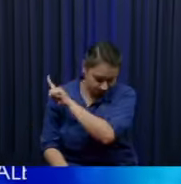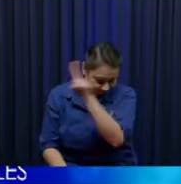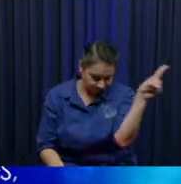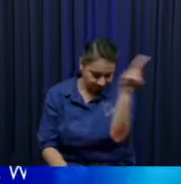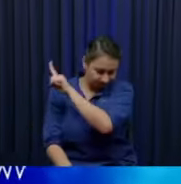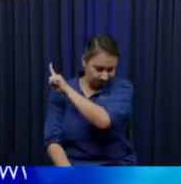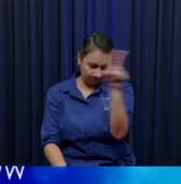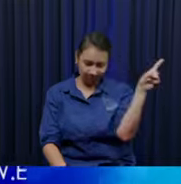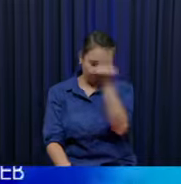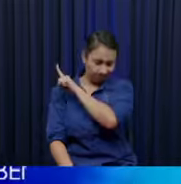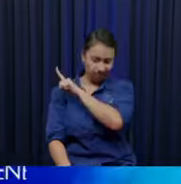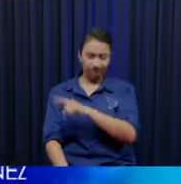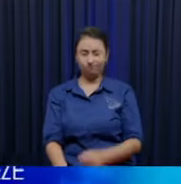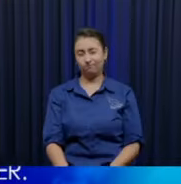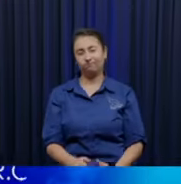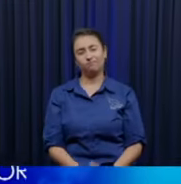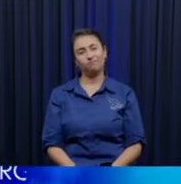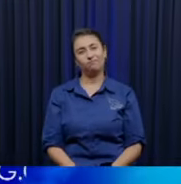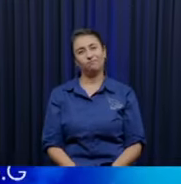No.